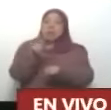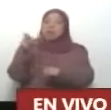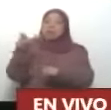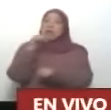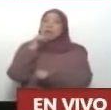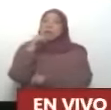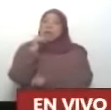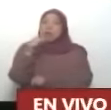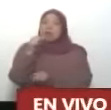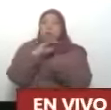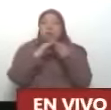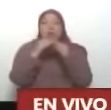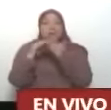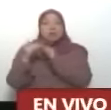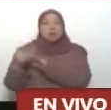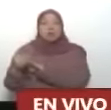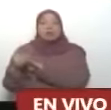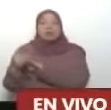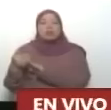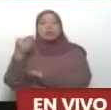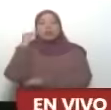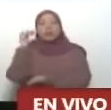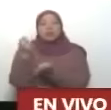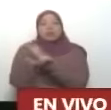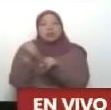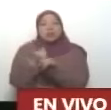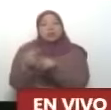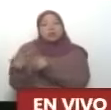mercenarios de la comunicación, de las redes sociales,